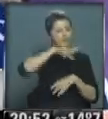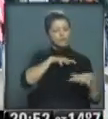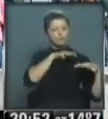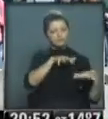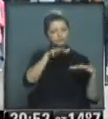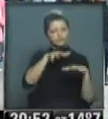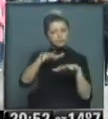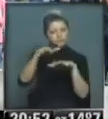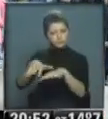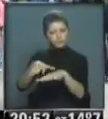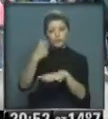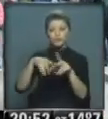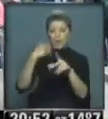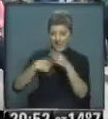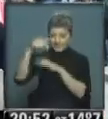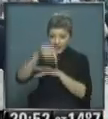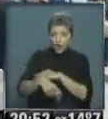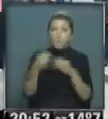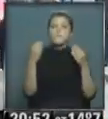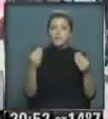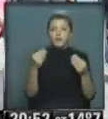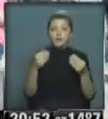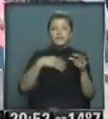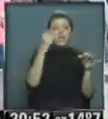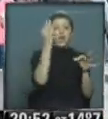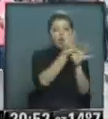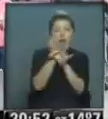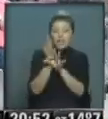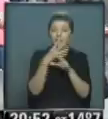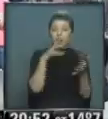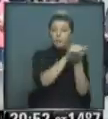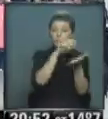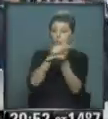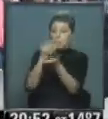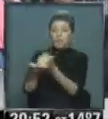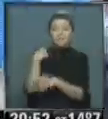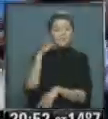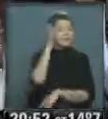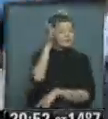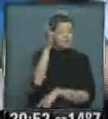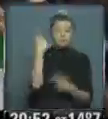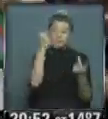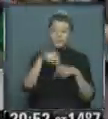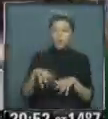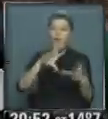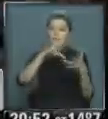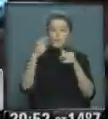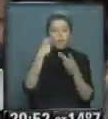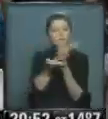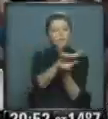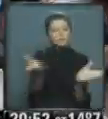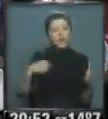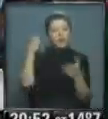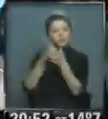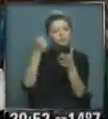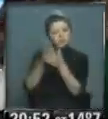lucha. Hemos llegado a esta etapa del año con una considerable cantidad de colegios tomados. Son ahora estos colegios la más clara expresión del esfuerzo y la dignidad con los que a